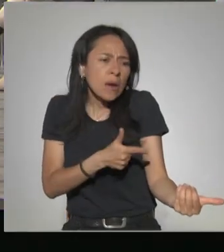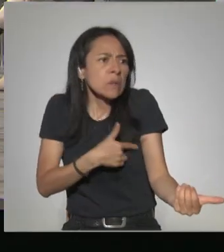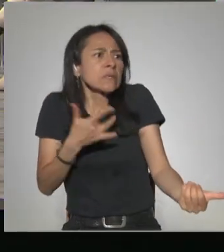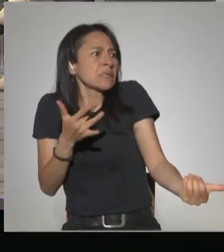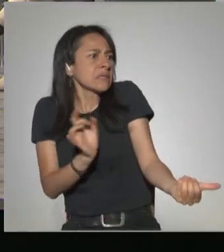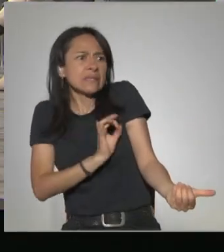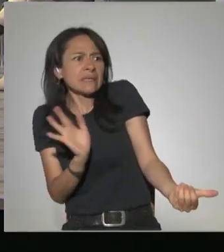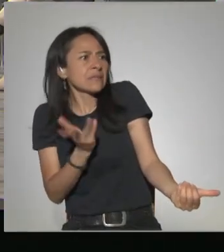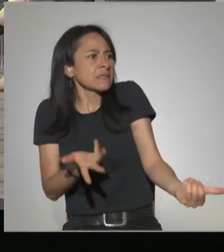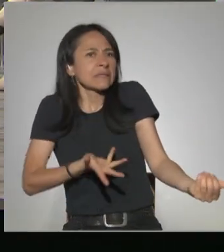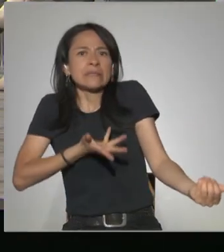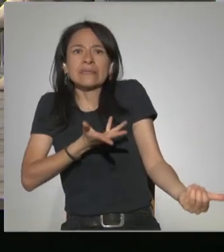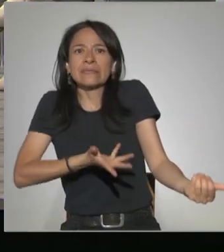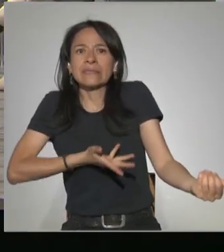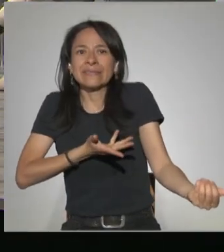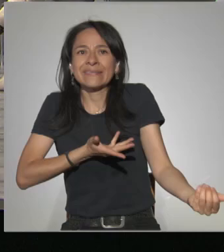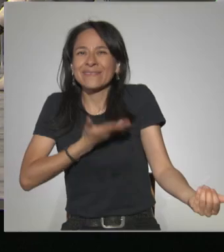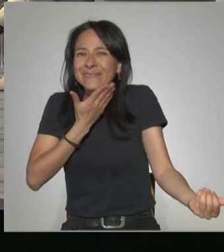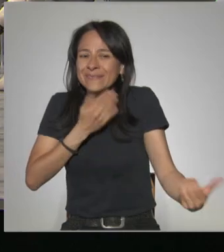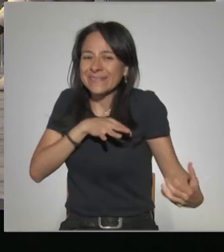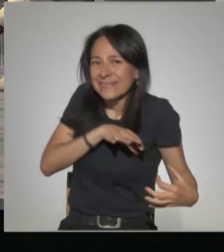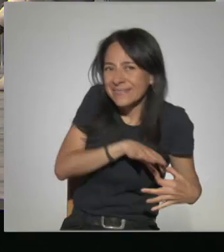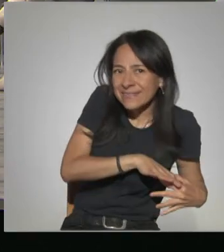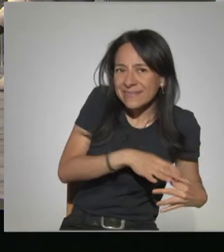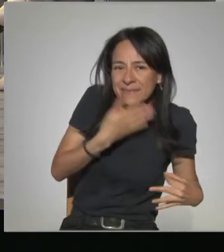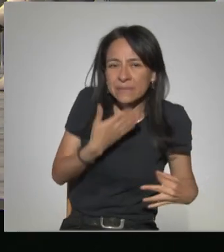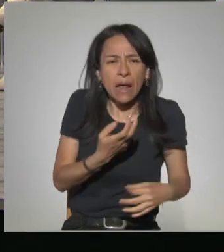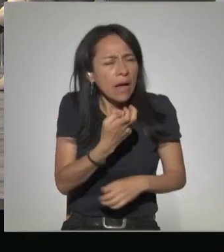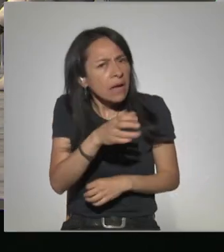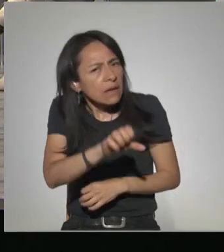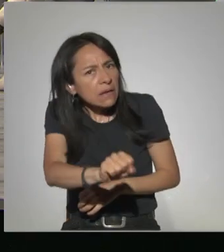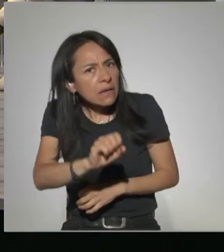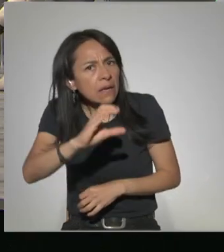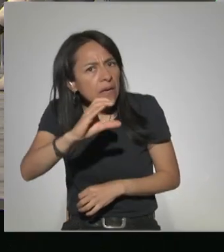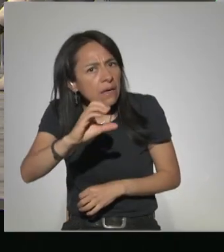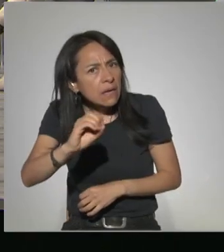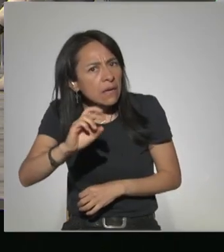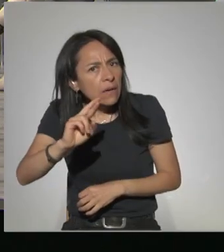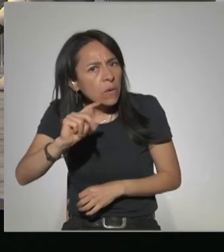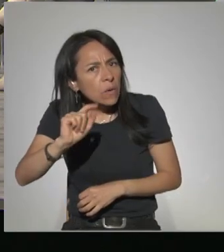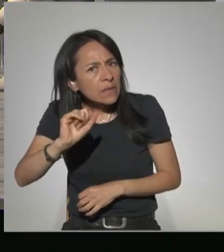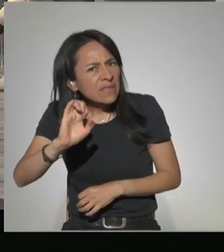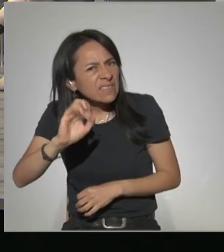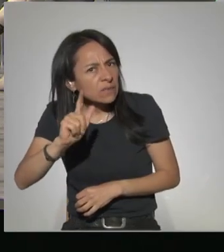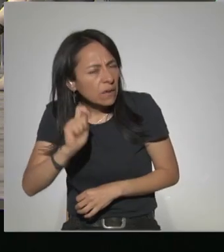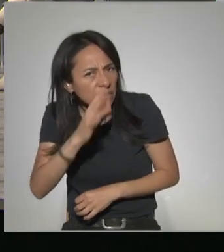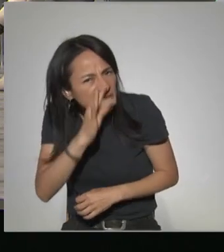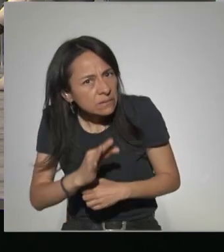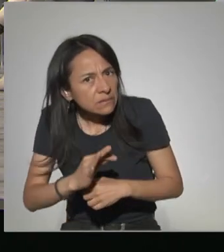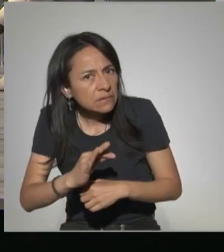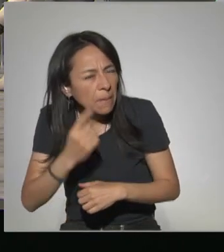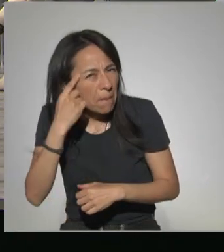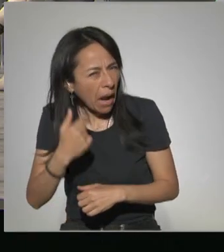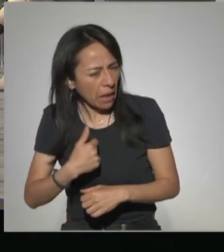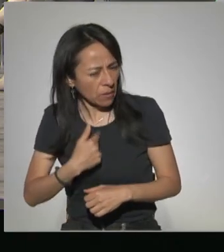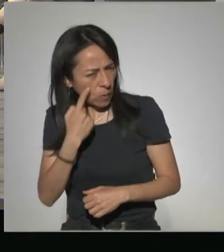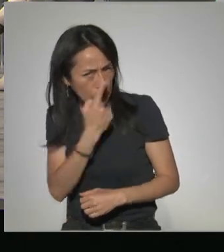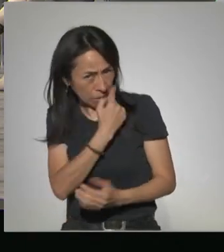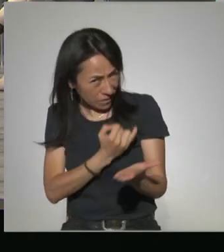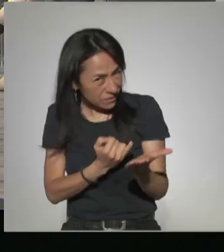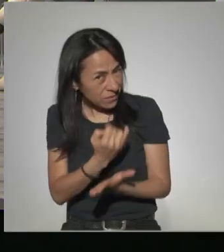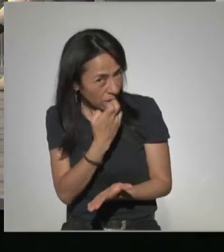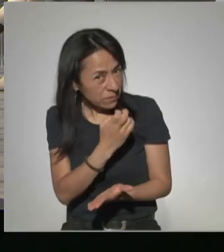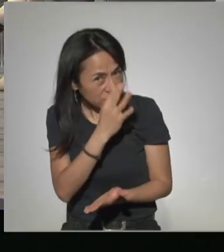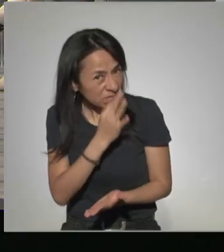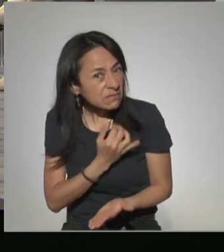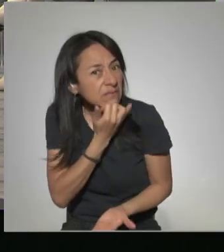Entonces, el cortisol también afecta la toma de decisiones. Sí. ¿De qué manera? Lo que mencionaba hace ratito, cuando